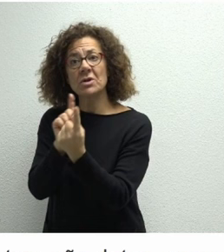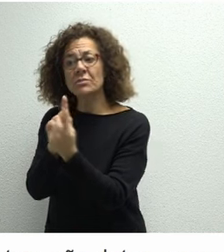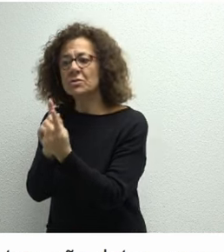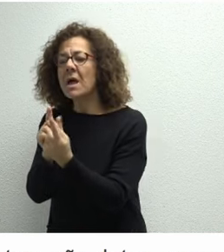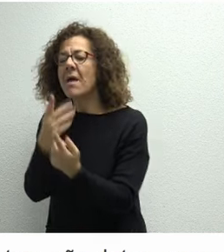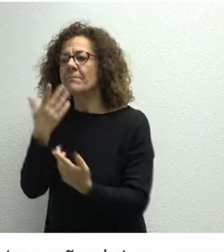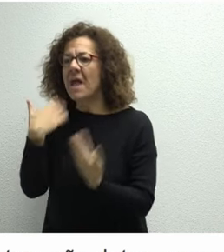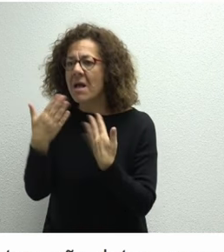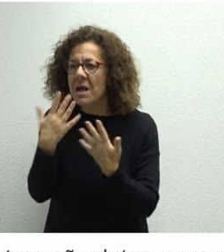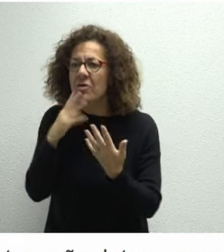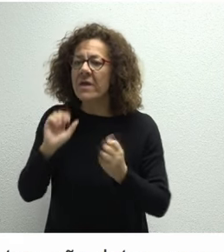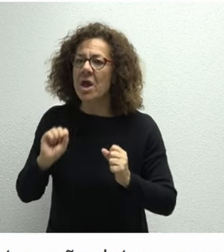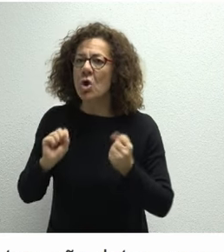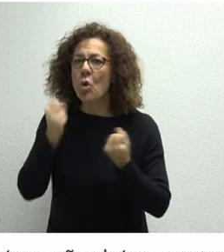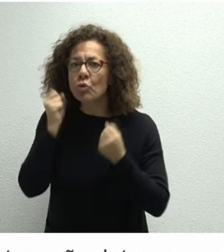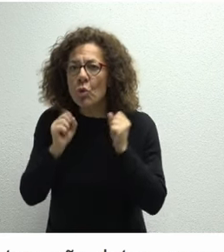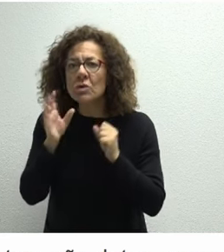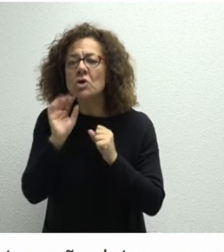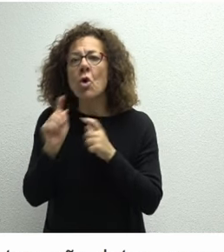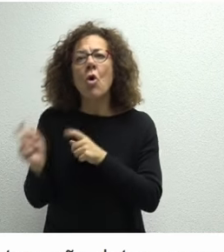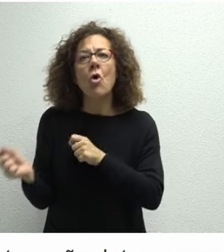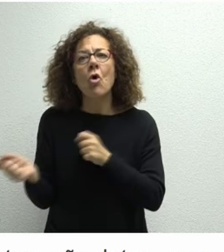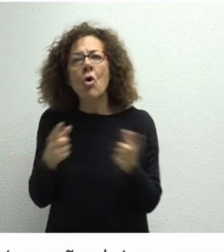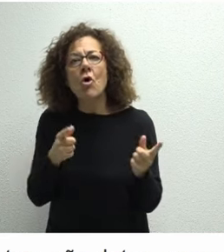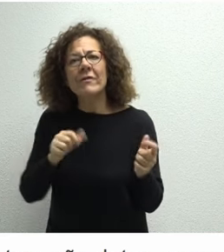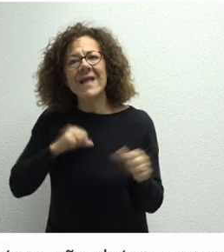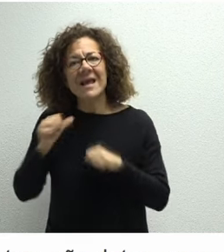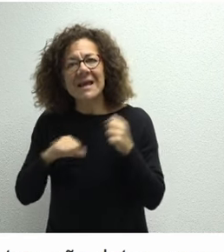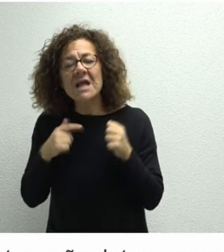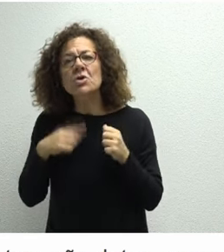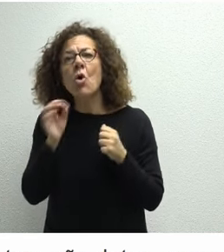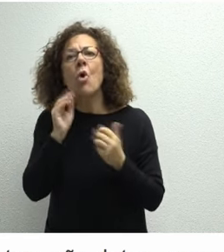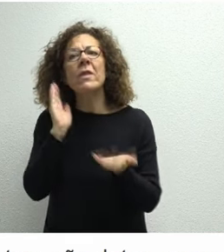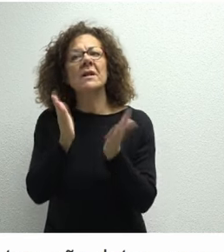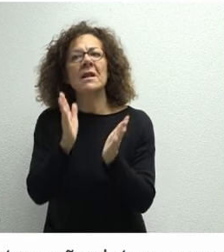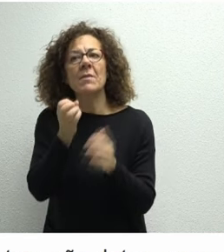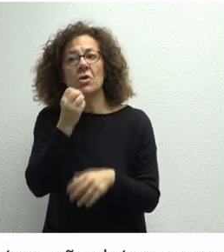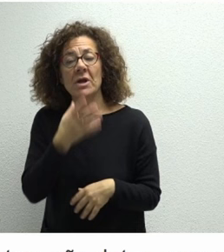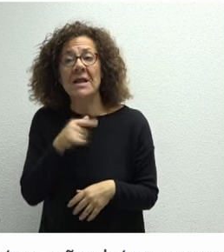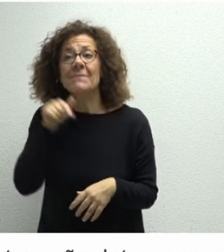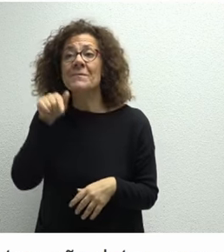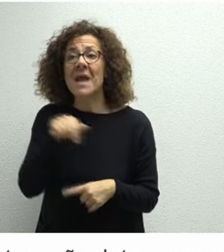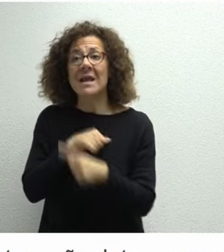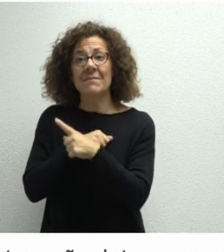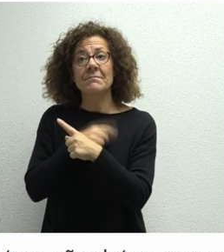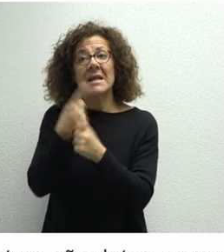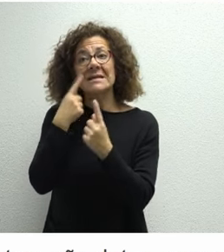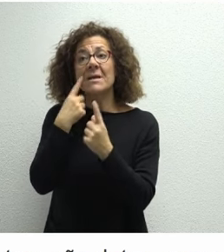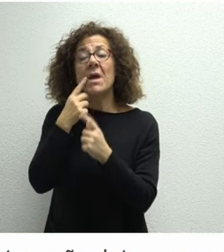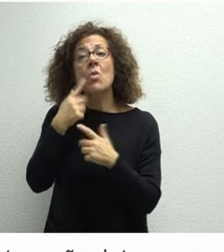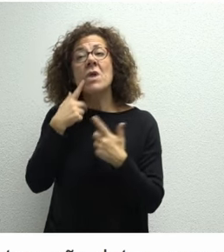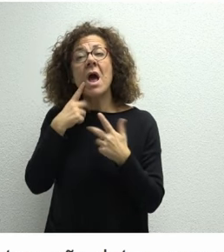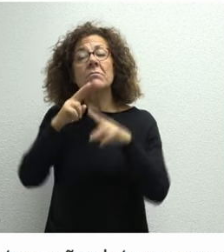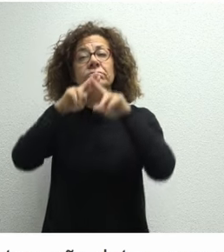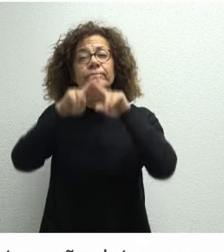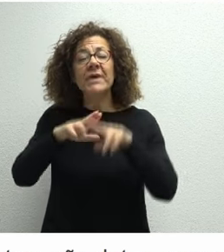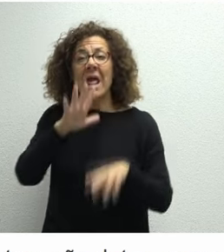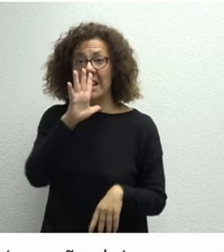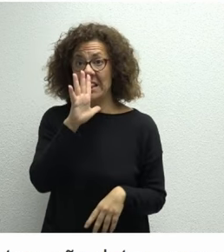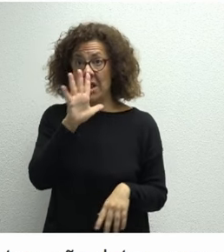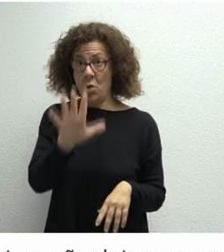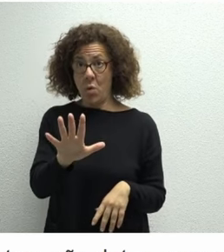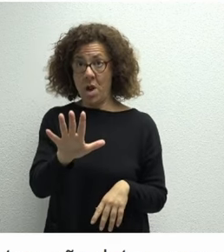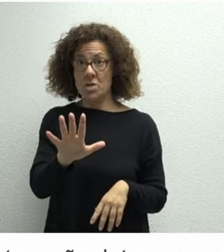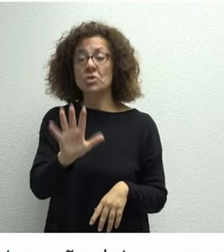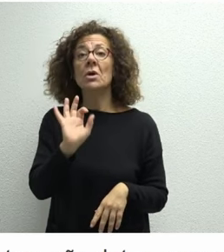respecto a ingresos con respecto a a estabilización del tratamiento vale Y aquí vemos una revisión de 5 años pero